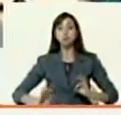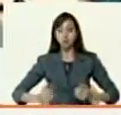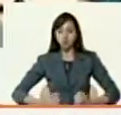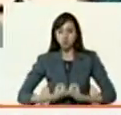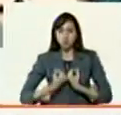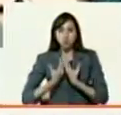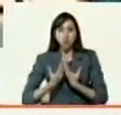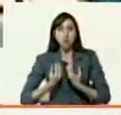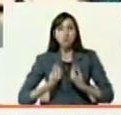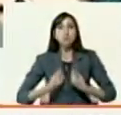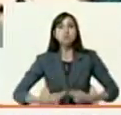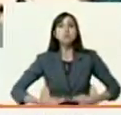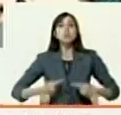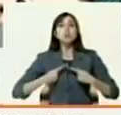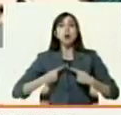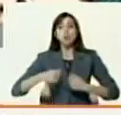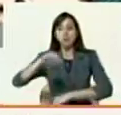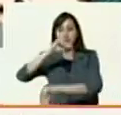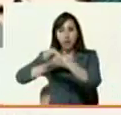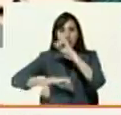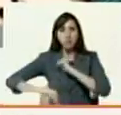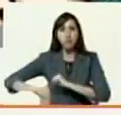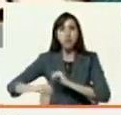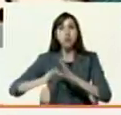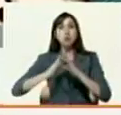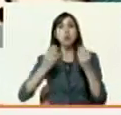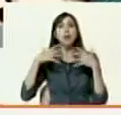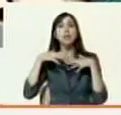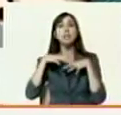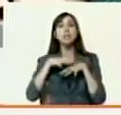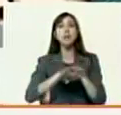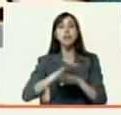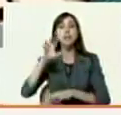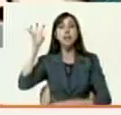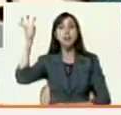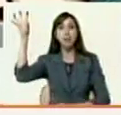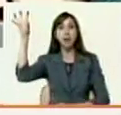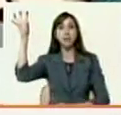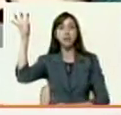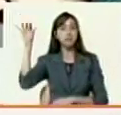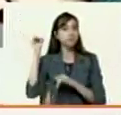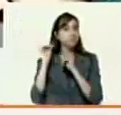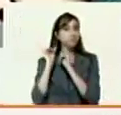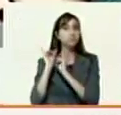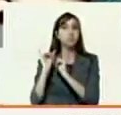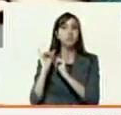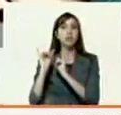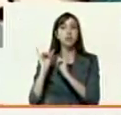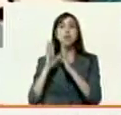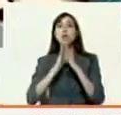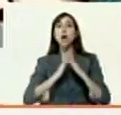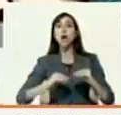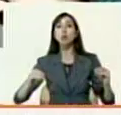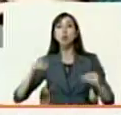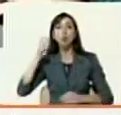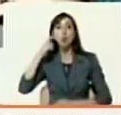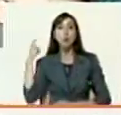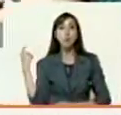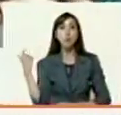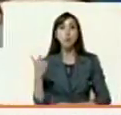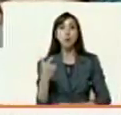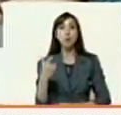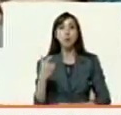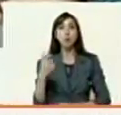hace 200 años para defender la integridad de la patria, para defender a la patria misma y al propio pueblo venezolano y de nuestra